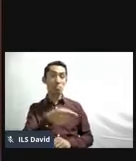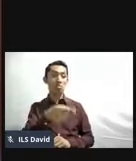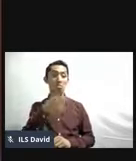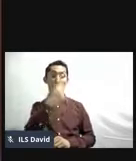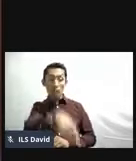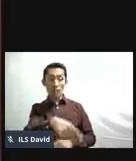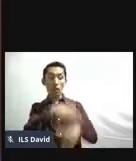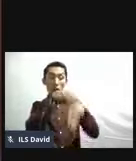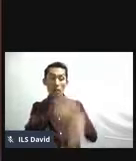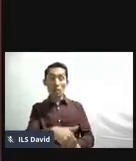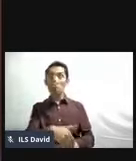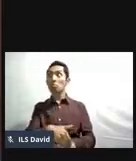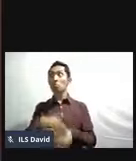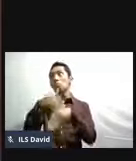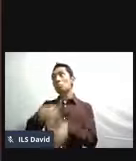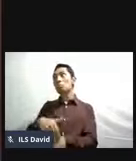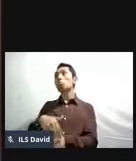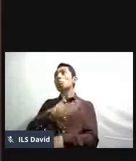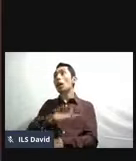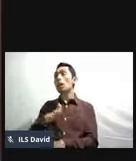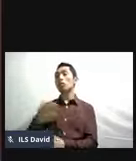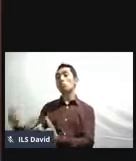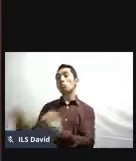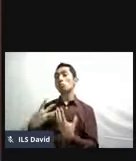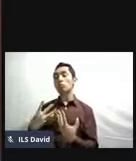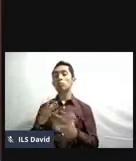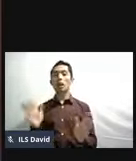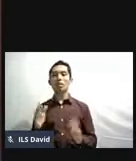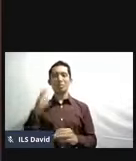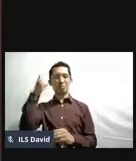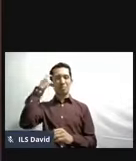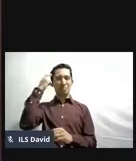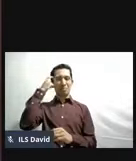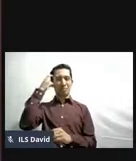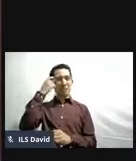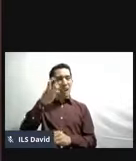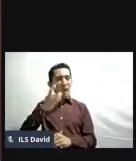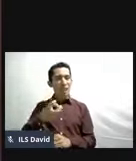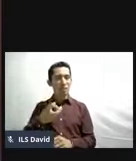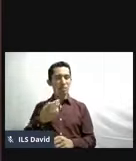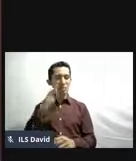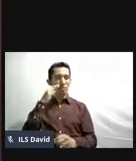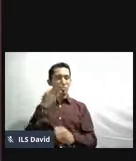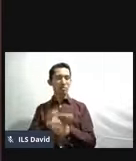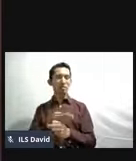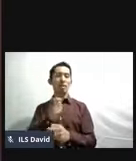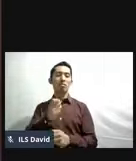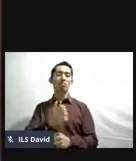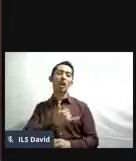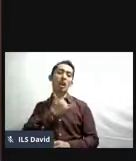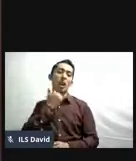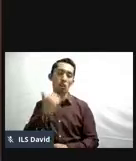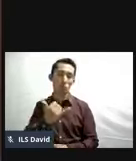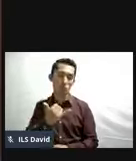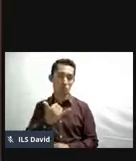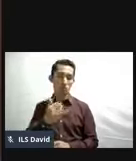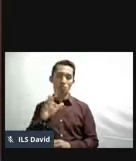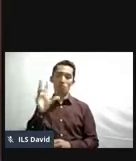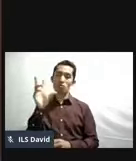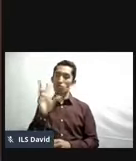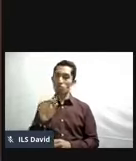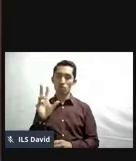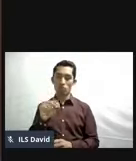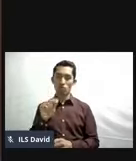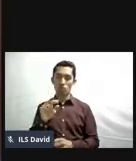a tal cosa. Y es que eso, justo eso, es lo que está afectando de sobremanera